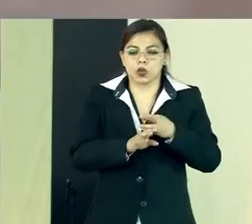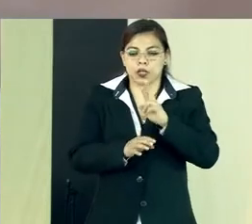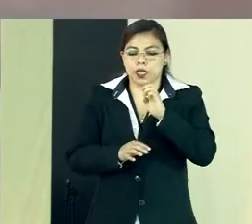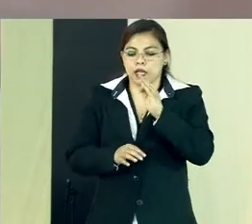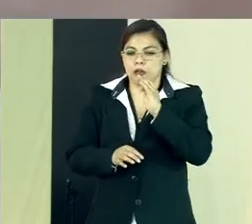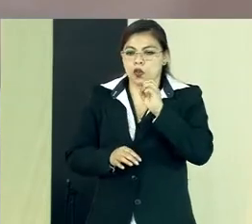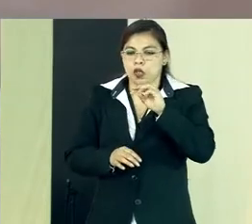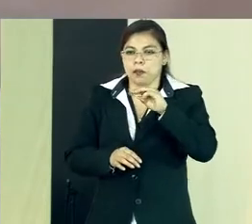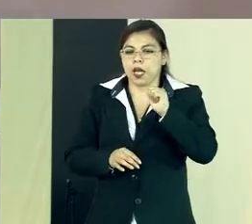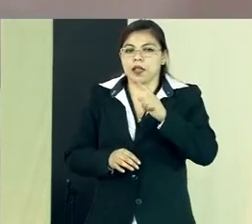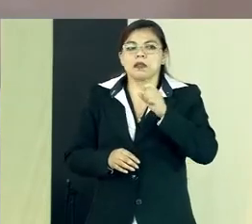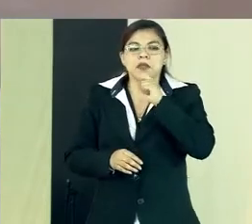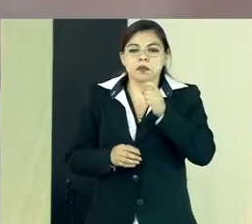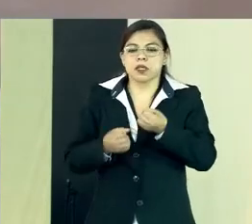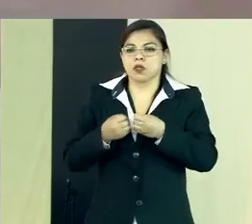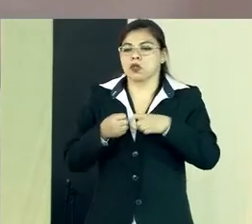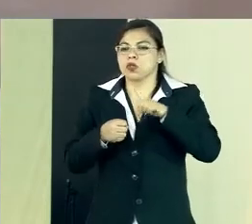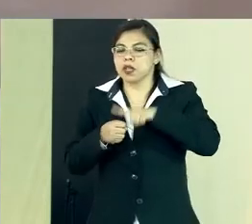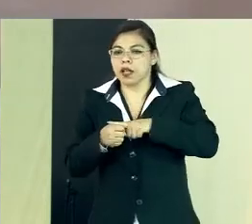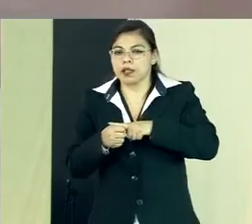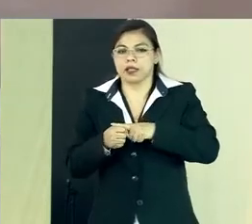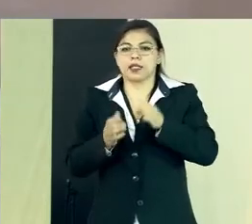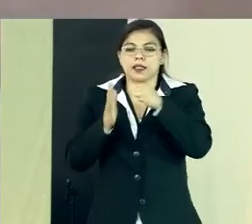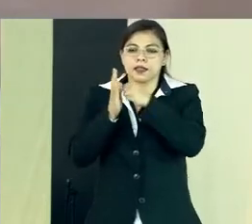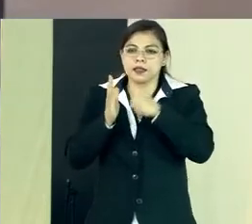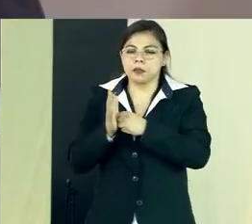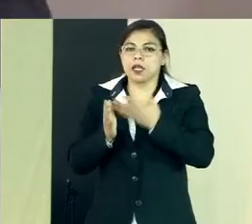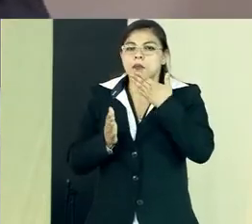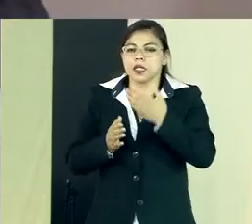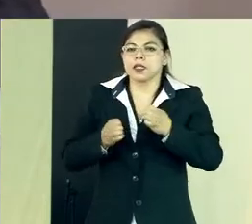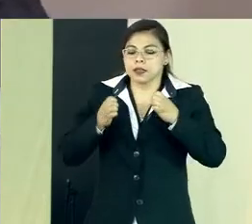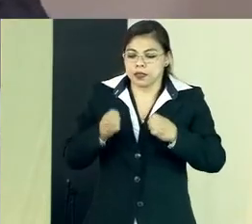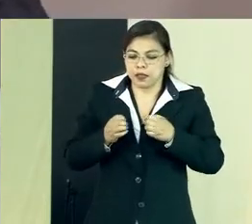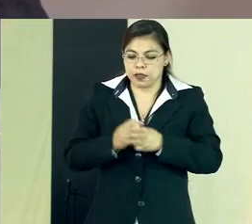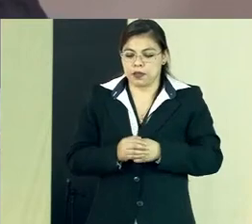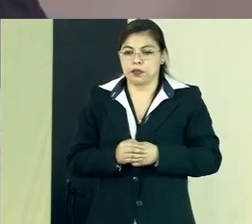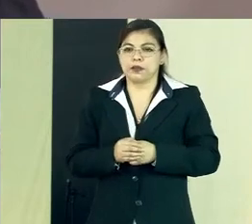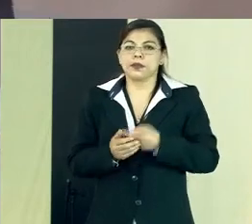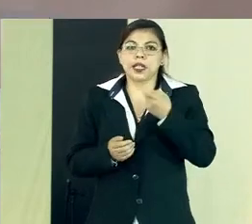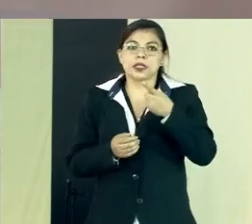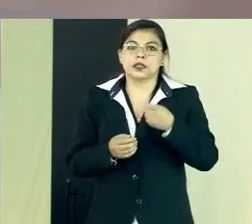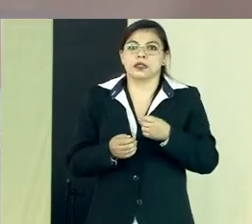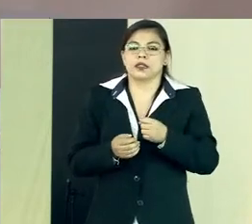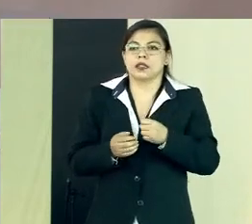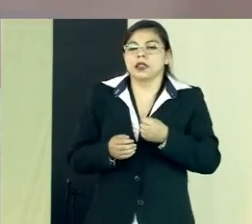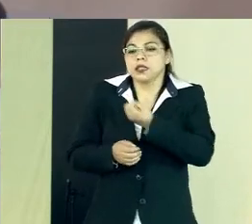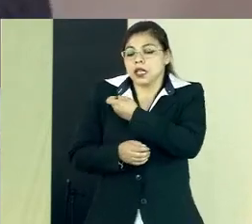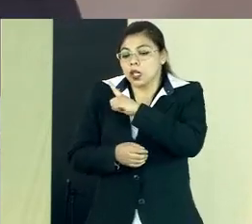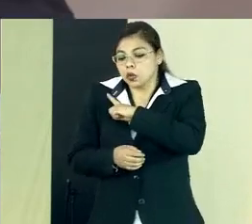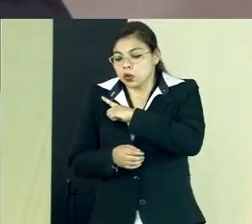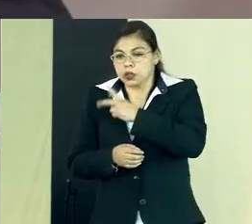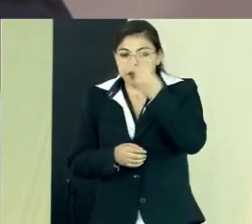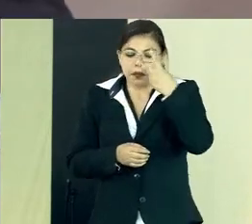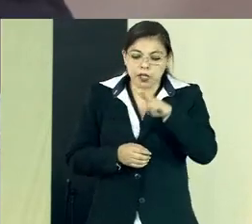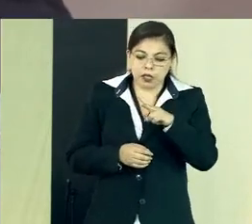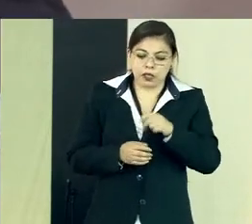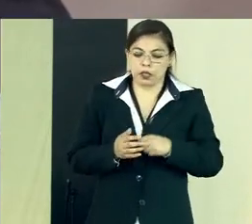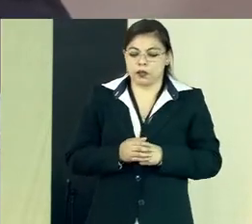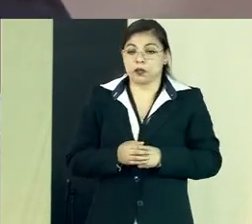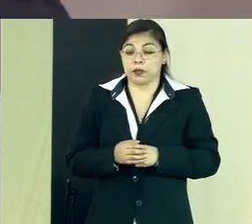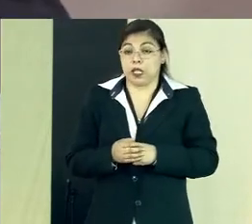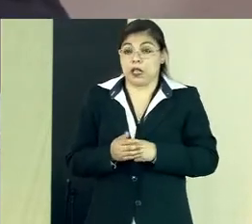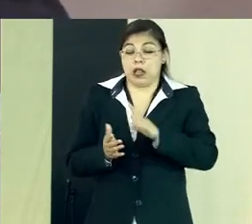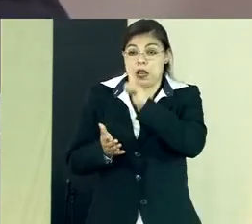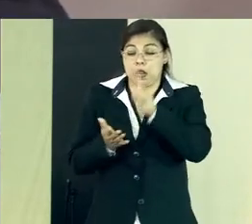antisocial de los sistemas de bienestar en el sistema nacional de salud de mexico con el surgimiento de la ley general